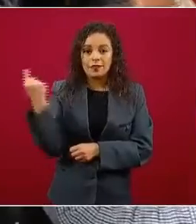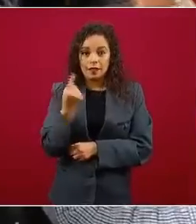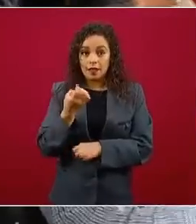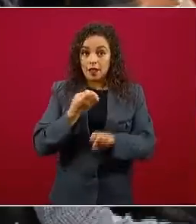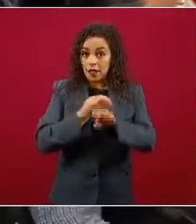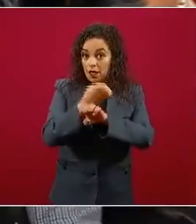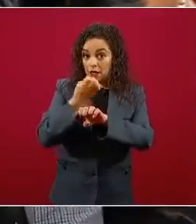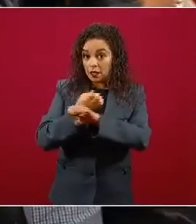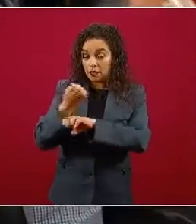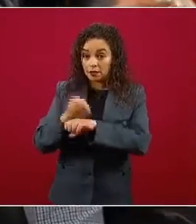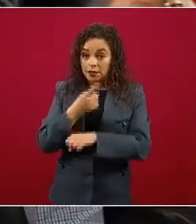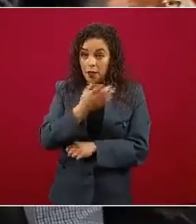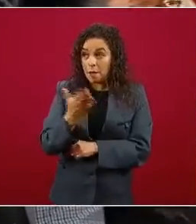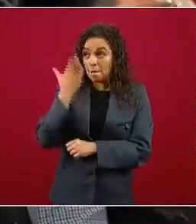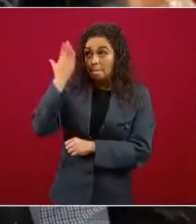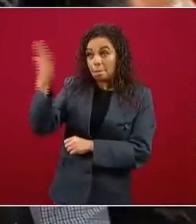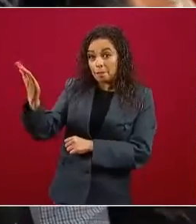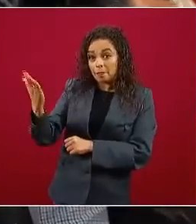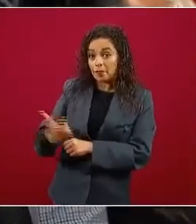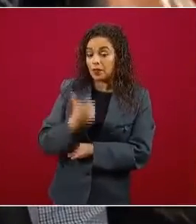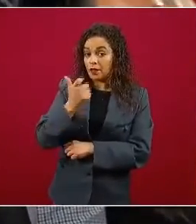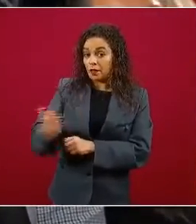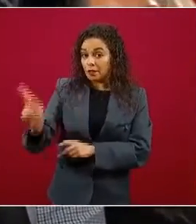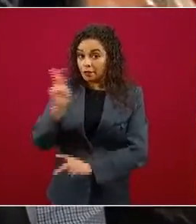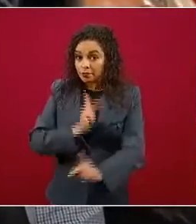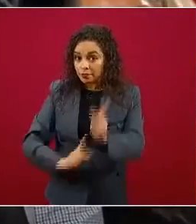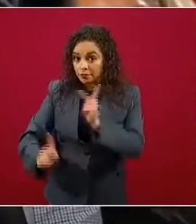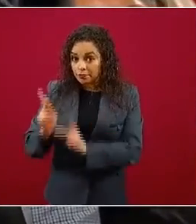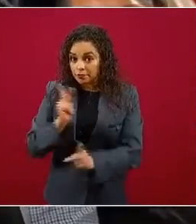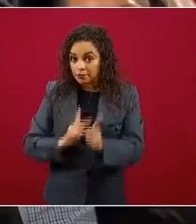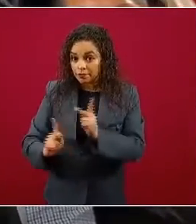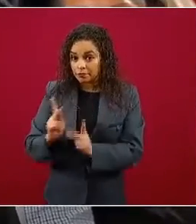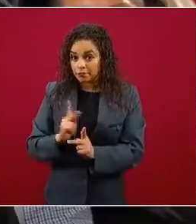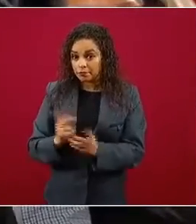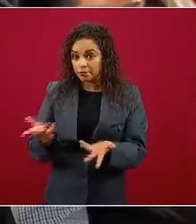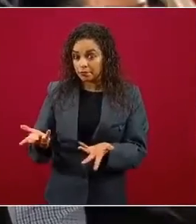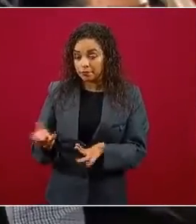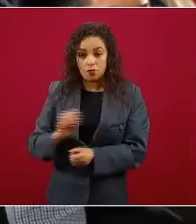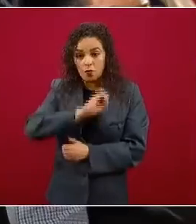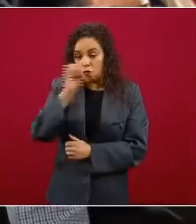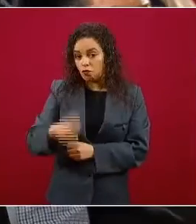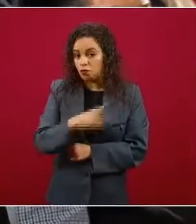al endeudarse y al estar asumiendo ese tipo de costos que al final se van a pagar,